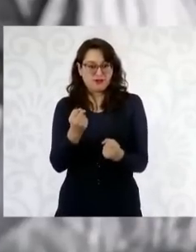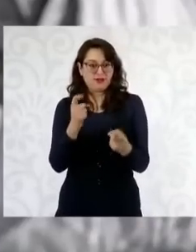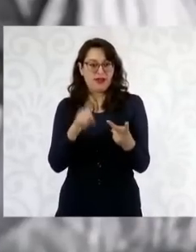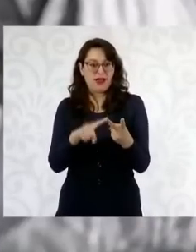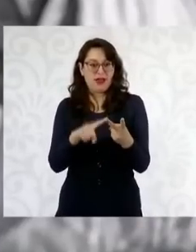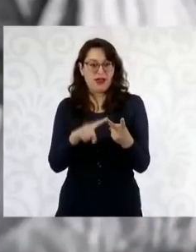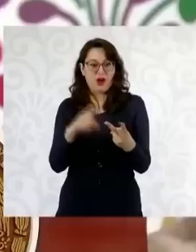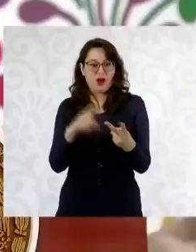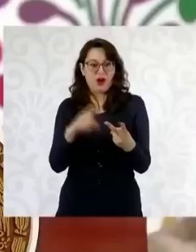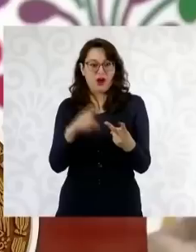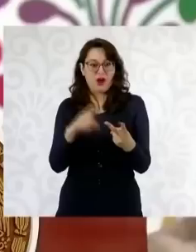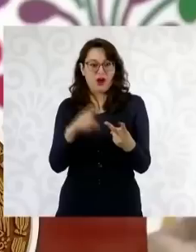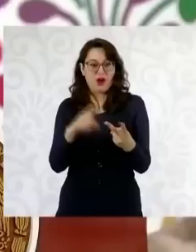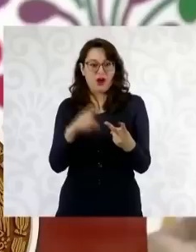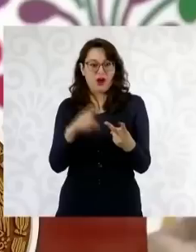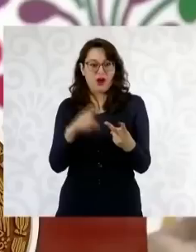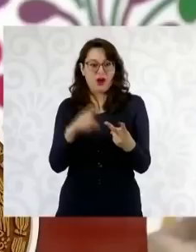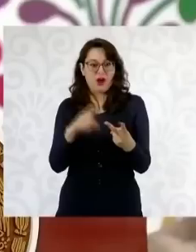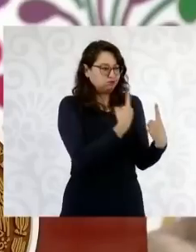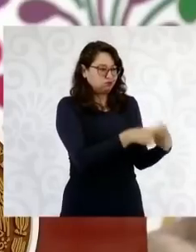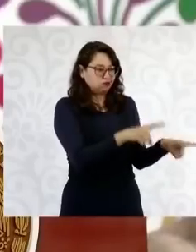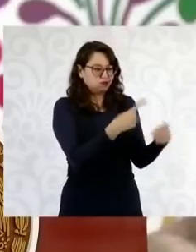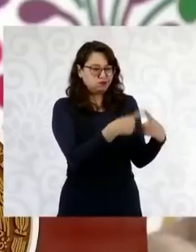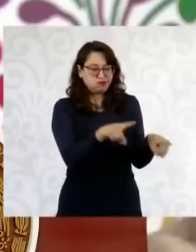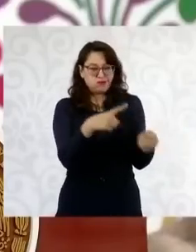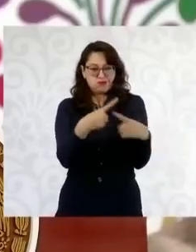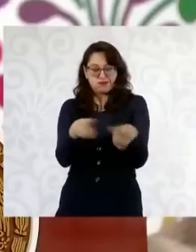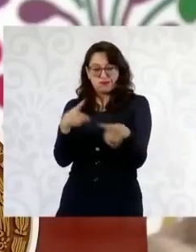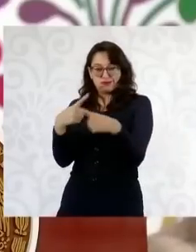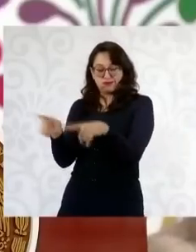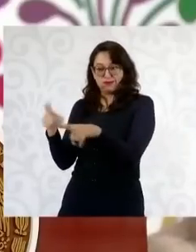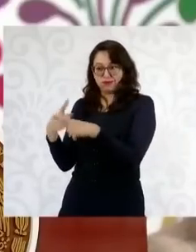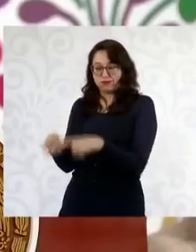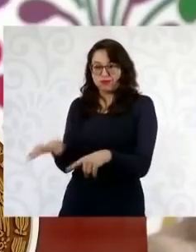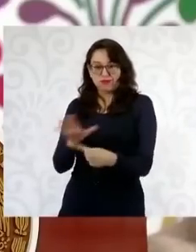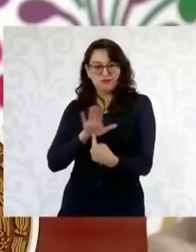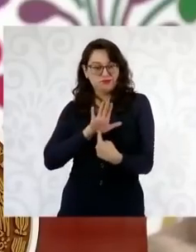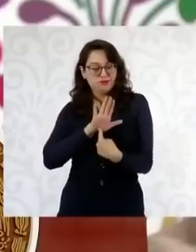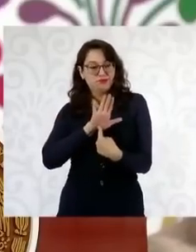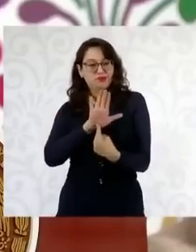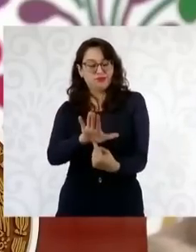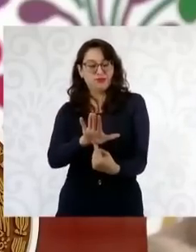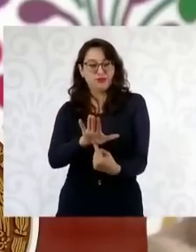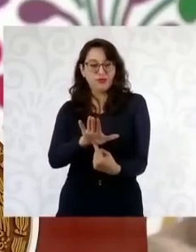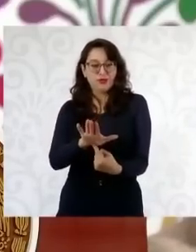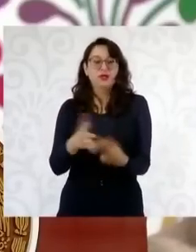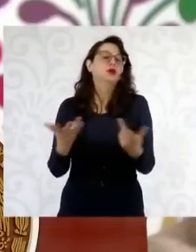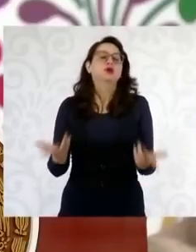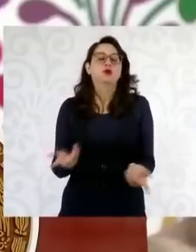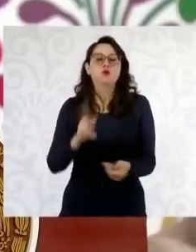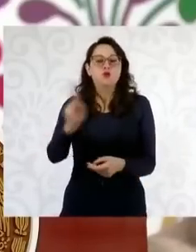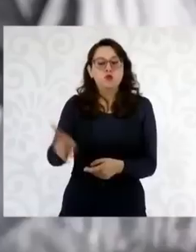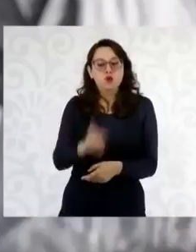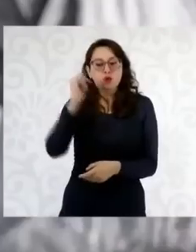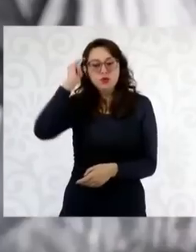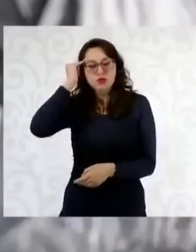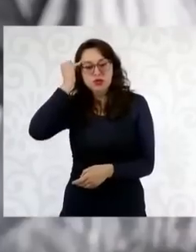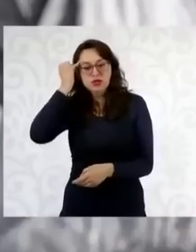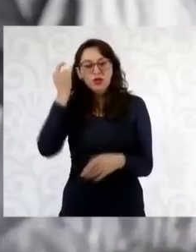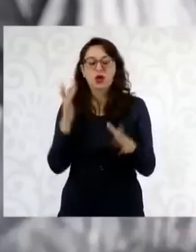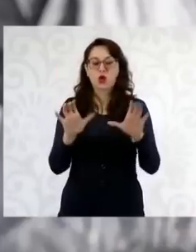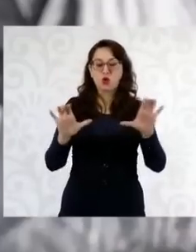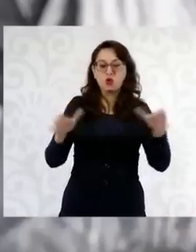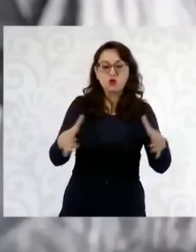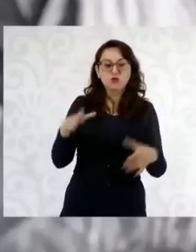las culturas originarias de este país, de las culturas vivas, de nuestros pueblos indígenas, de nuestras